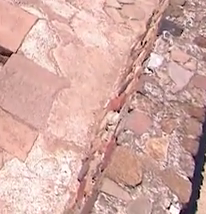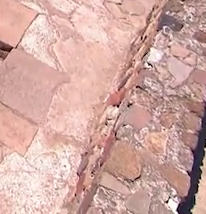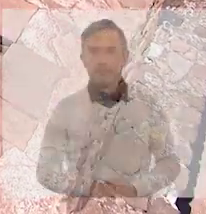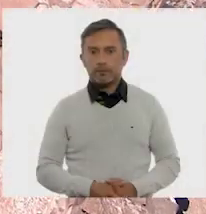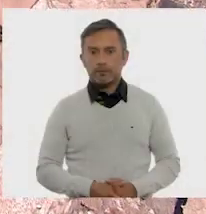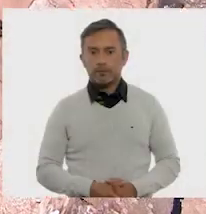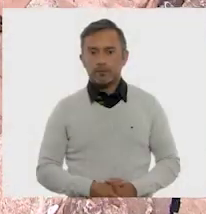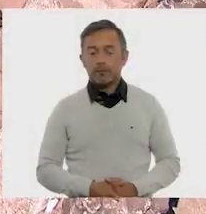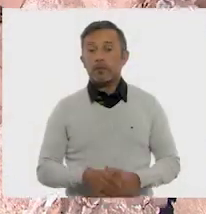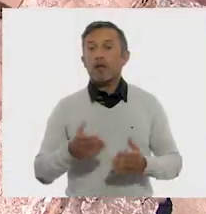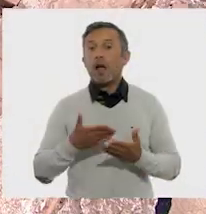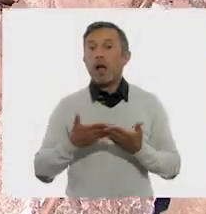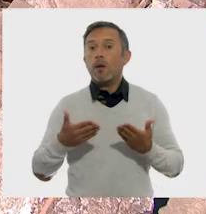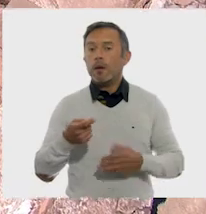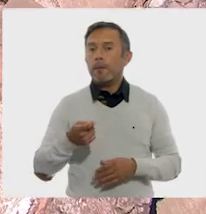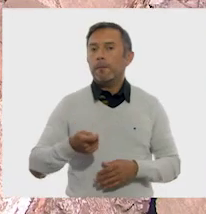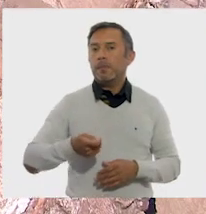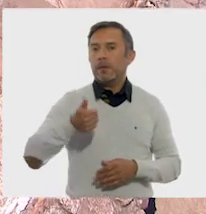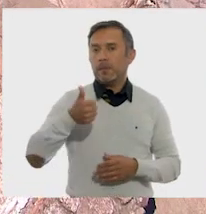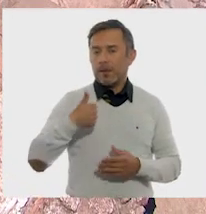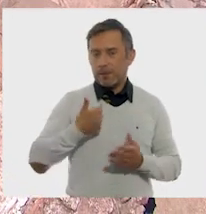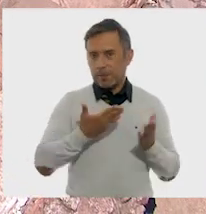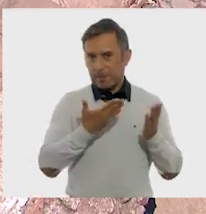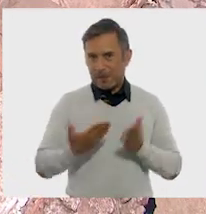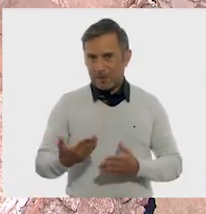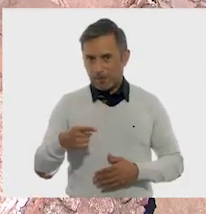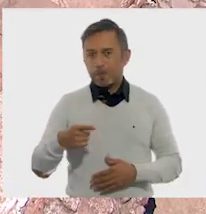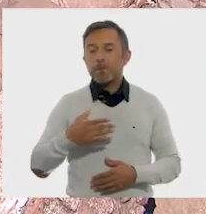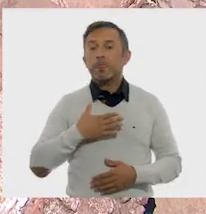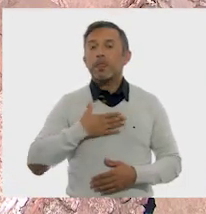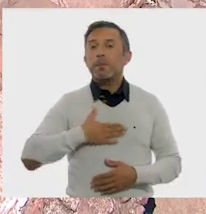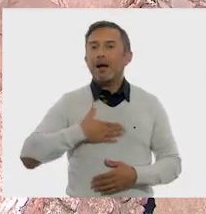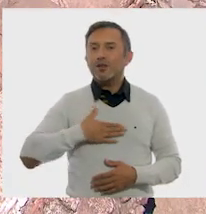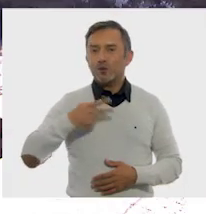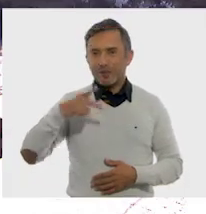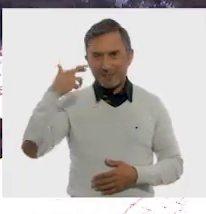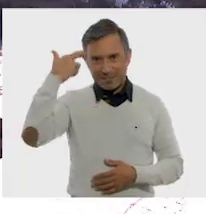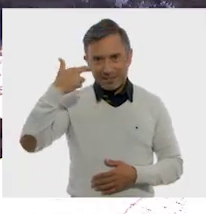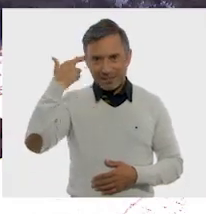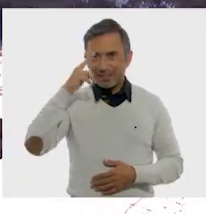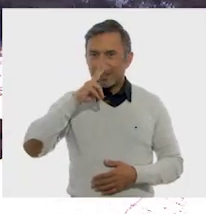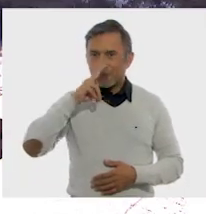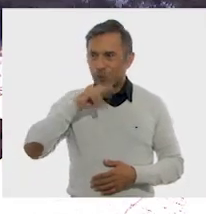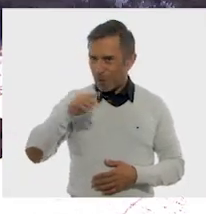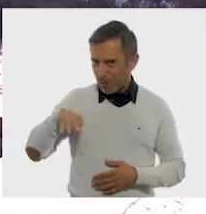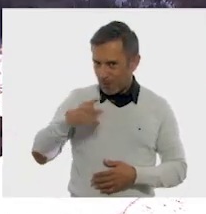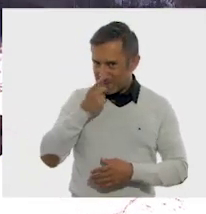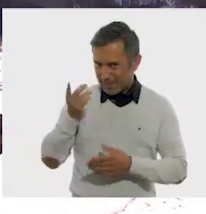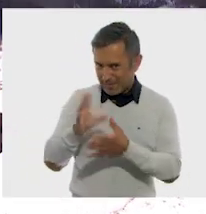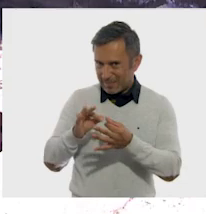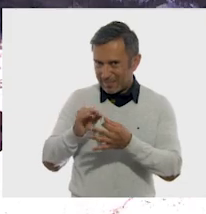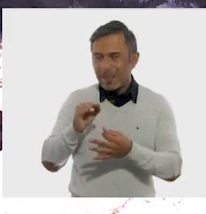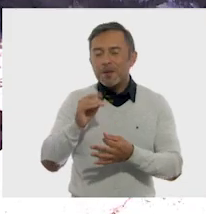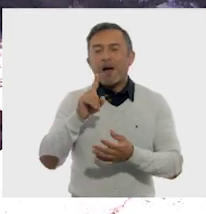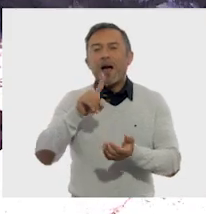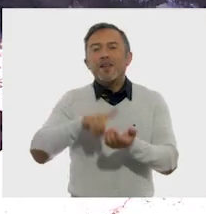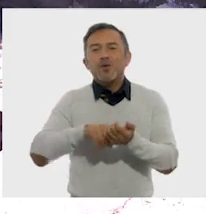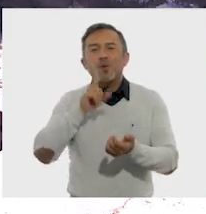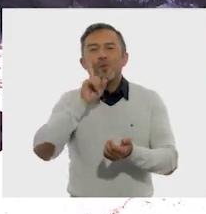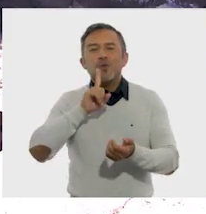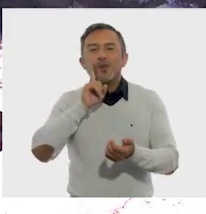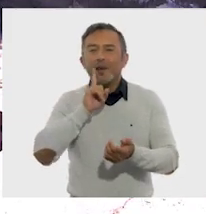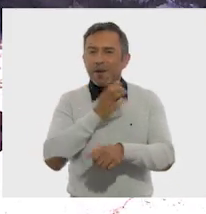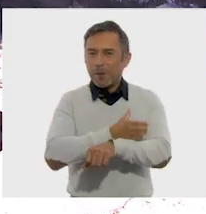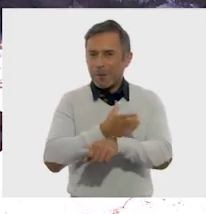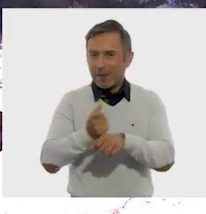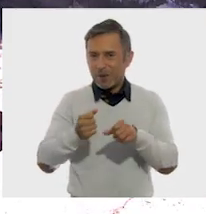Llegamos a nuestra primera parada recorriendo los baños de Nezahualcóyotl, que como ya nos dijo Gera, es el baño de las concubinas. Pero antes de entrar en materia